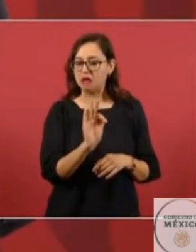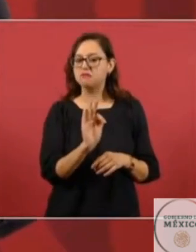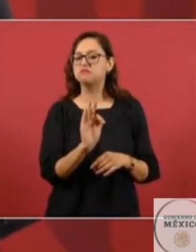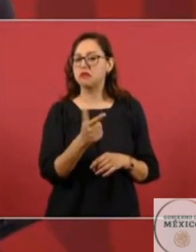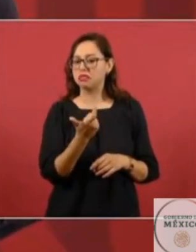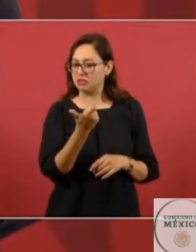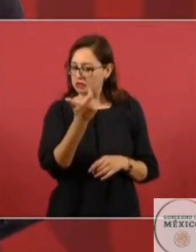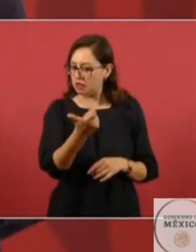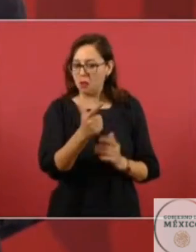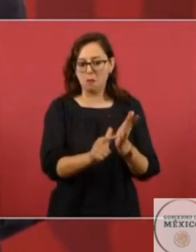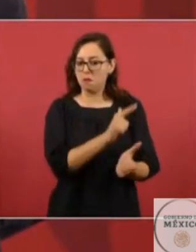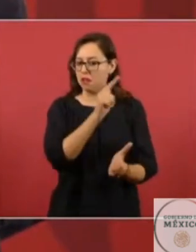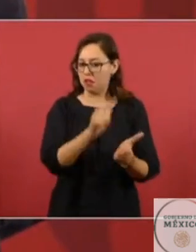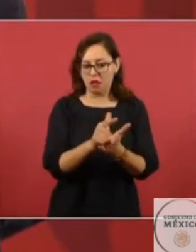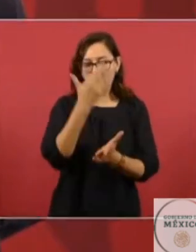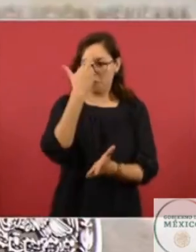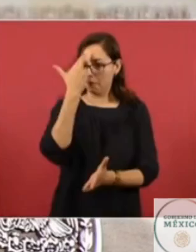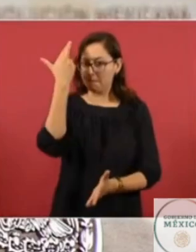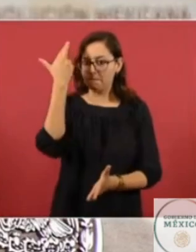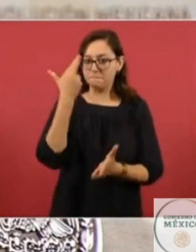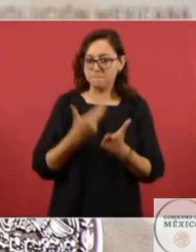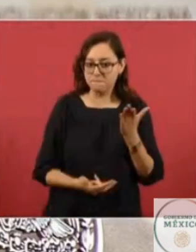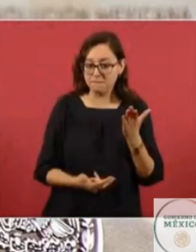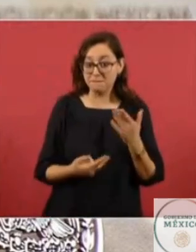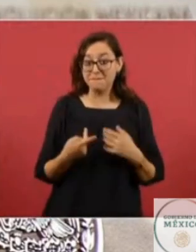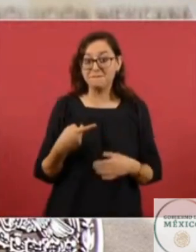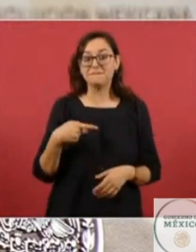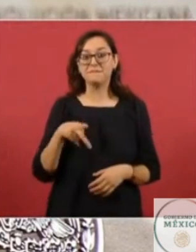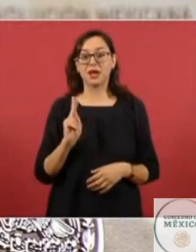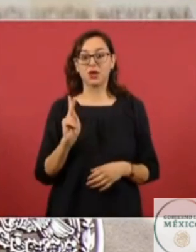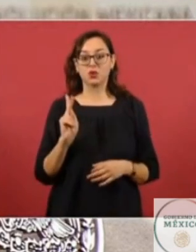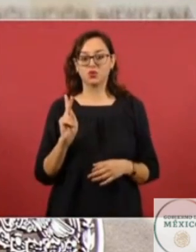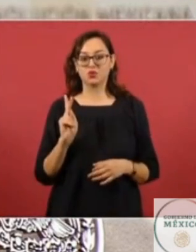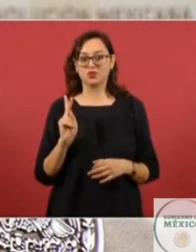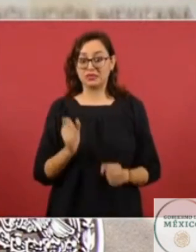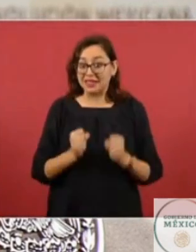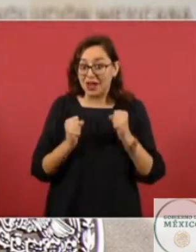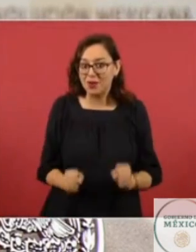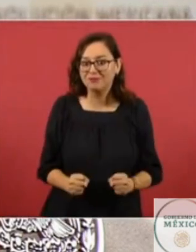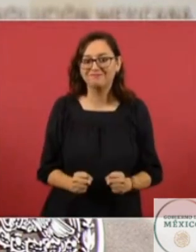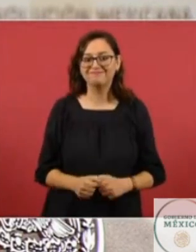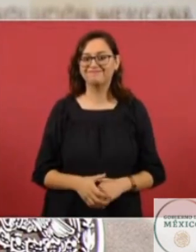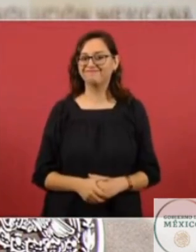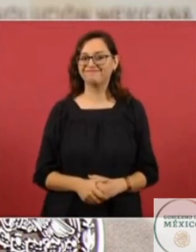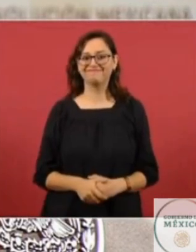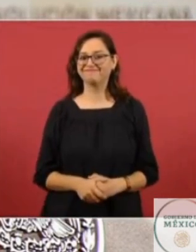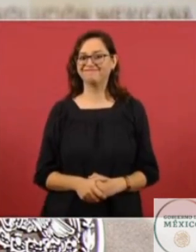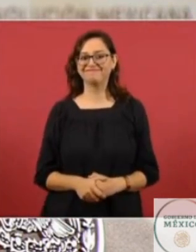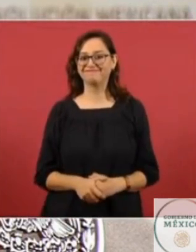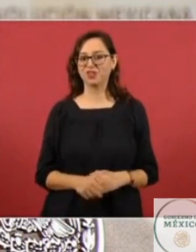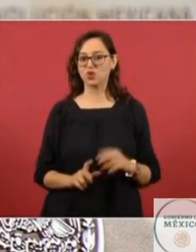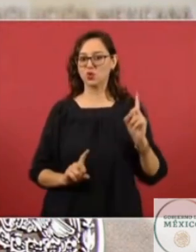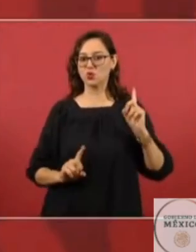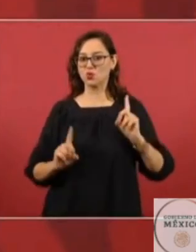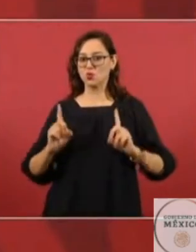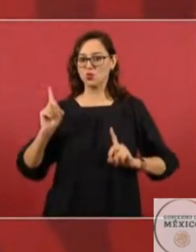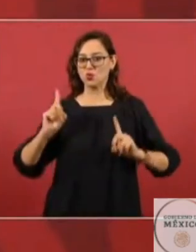plenamente establecido y determinado. No se puede poner en esa lista a cualquier persona